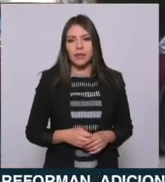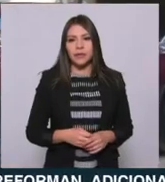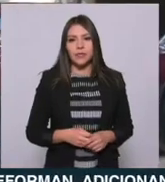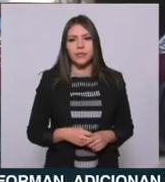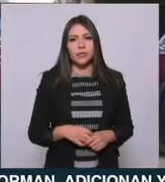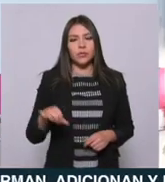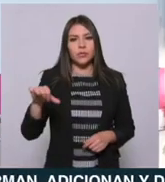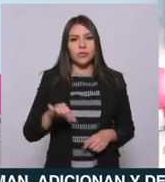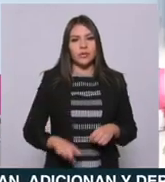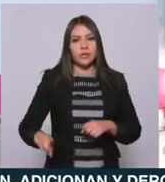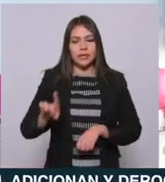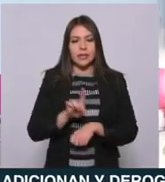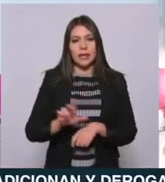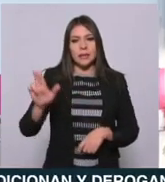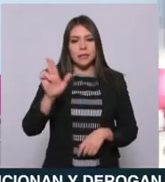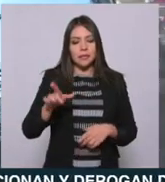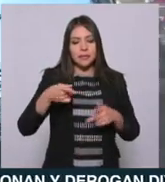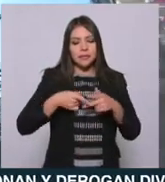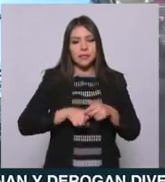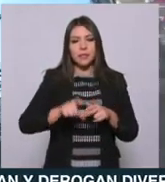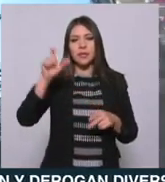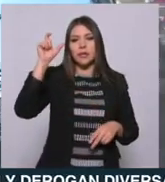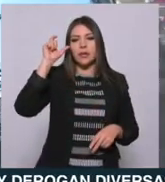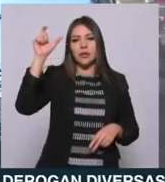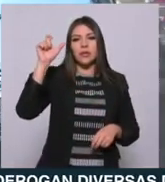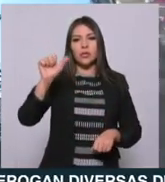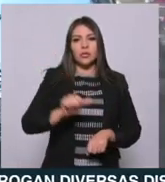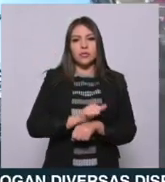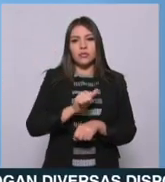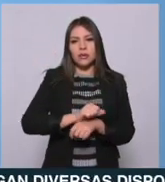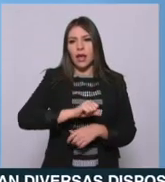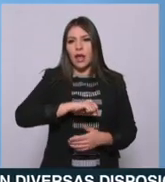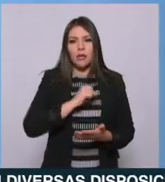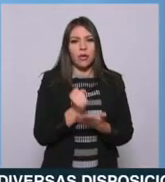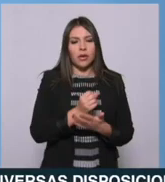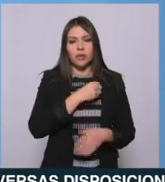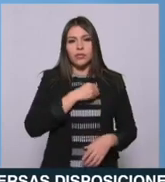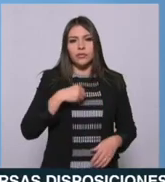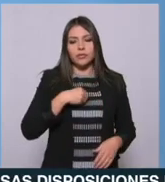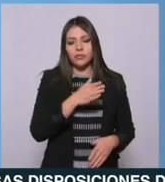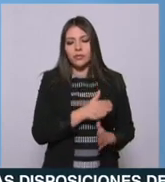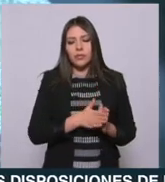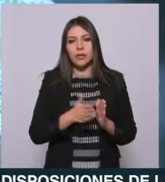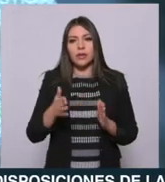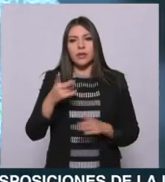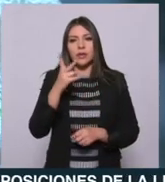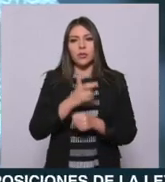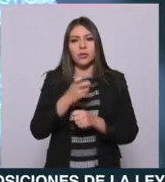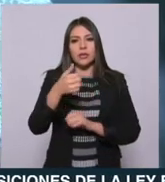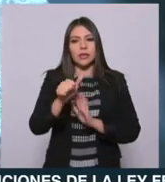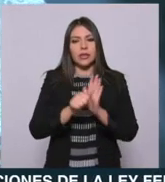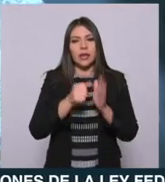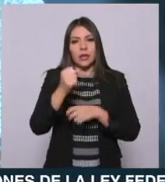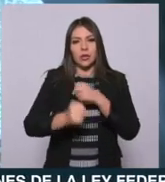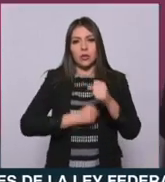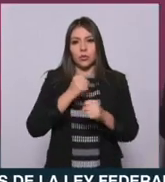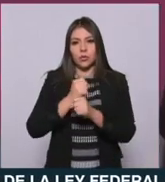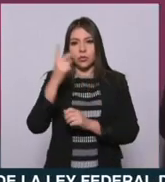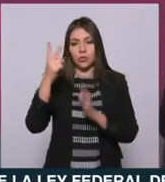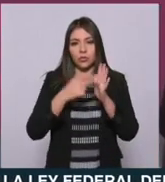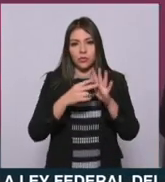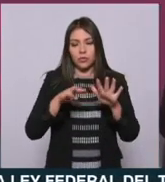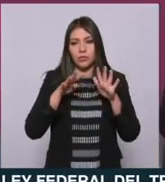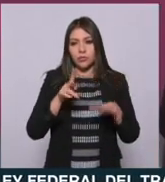Este martes inició el programa de verificación vehicular obligatoria para el segundo semestre de 2019. Tras la suspensión del servicio